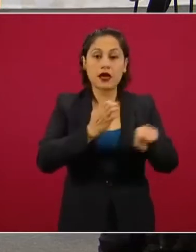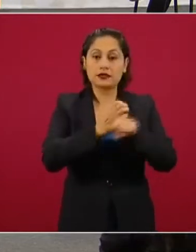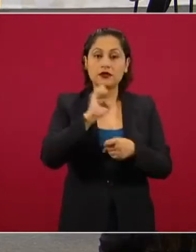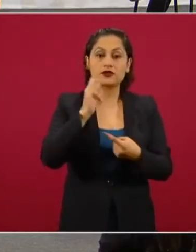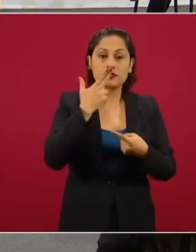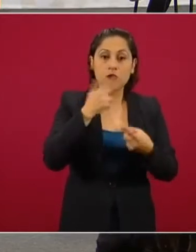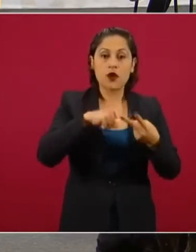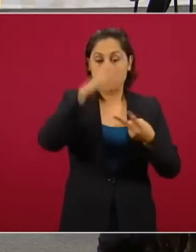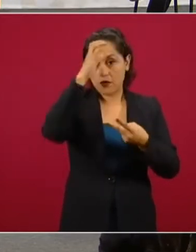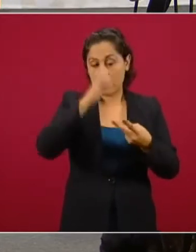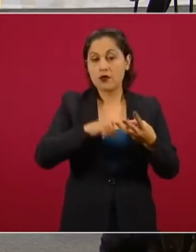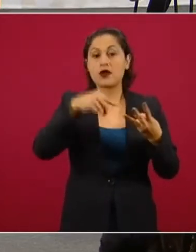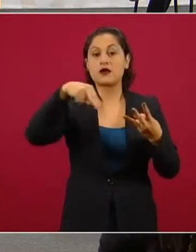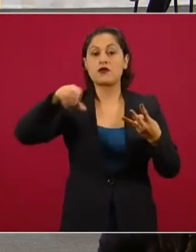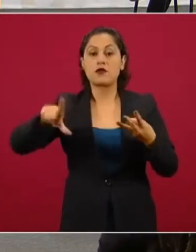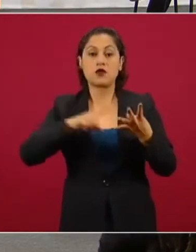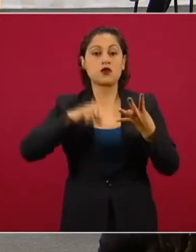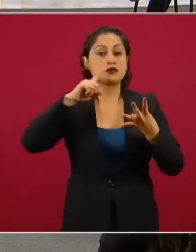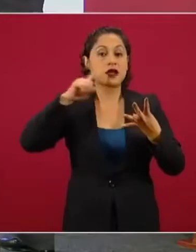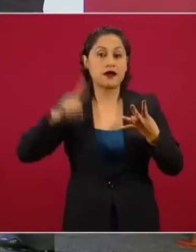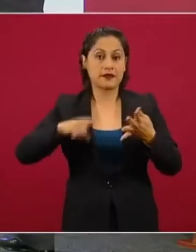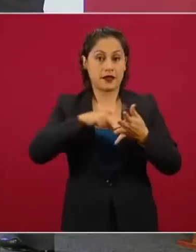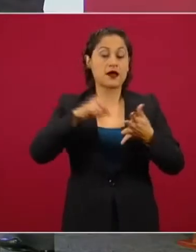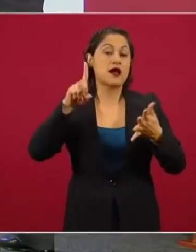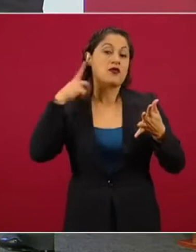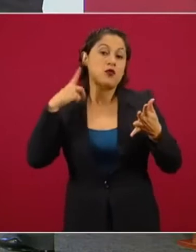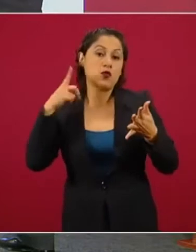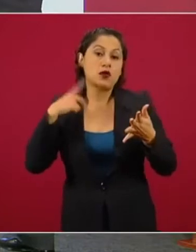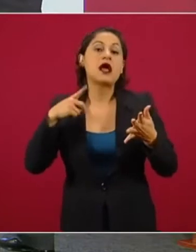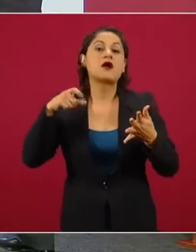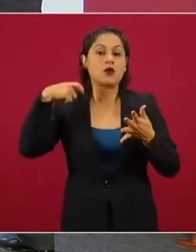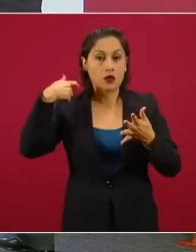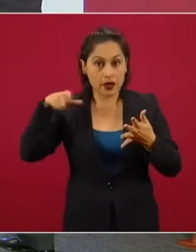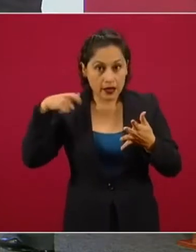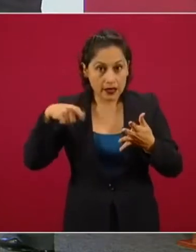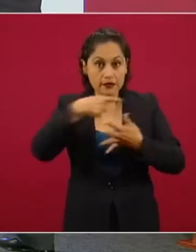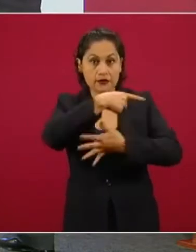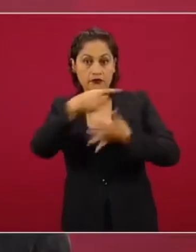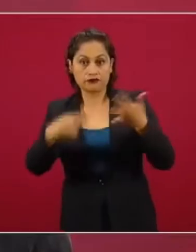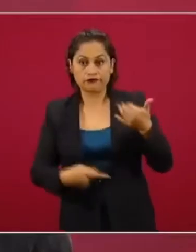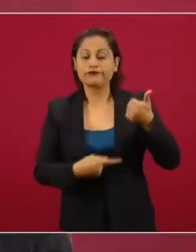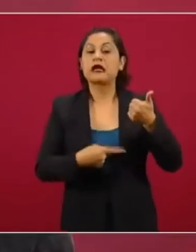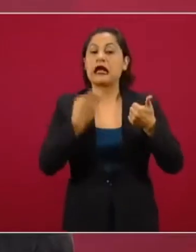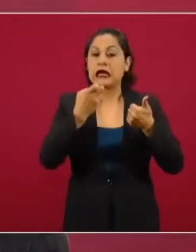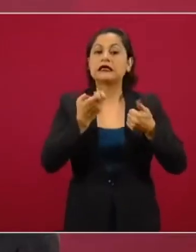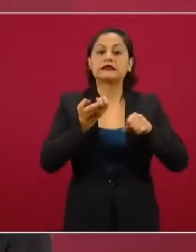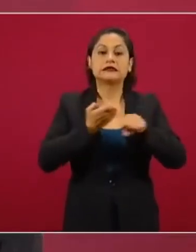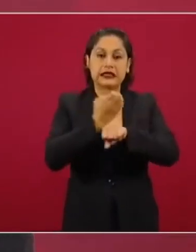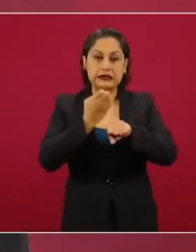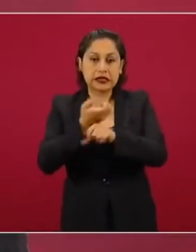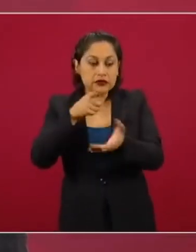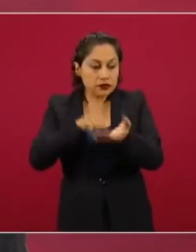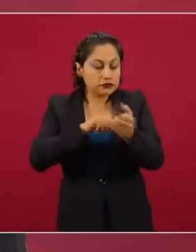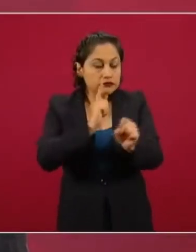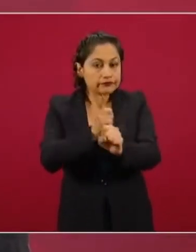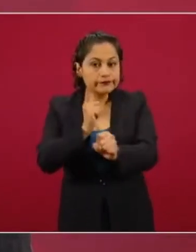León, Zacatecas y Durango, más el estado de Querétaro, que tienen tendencias de aumento. Y de